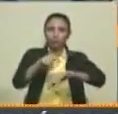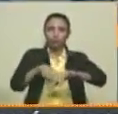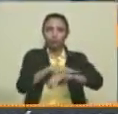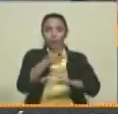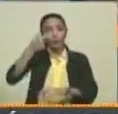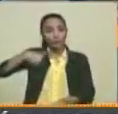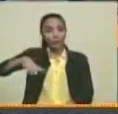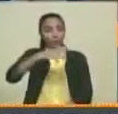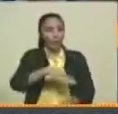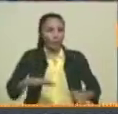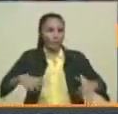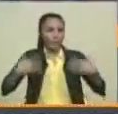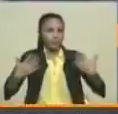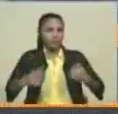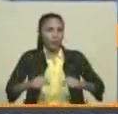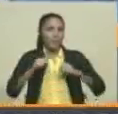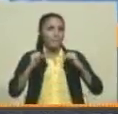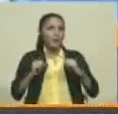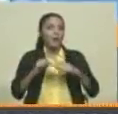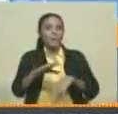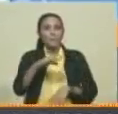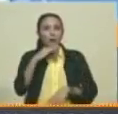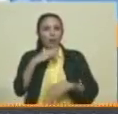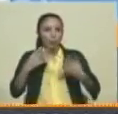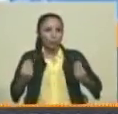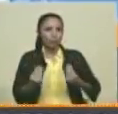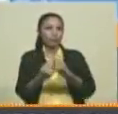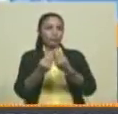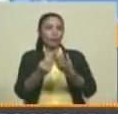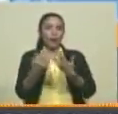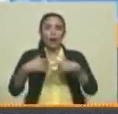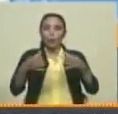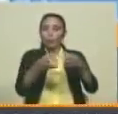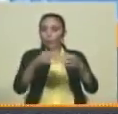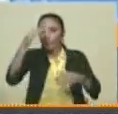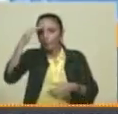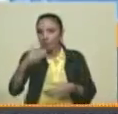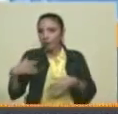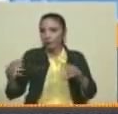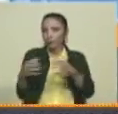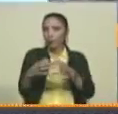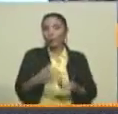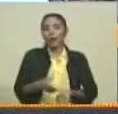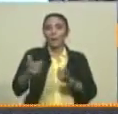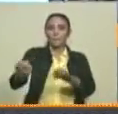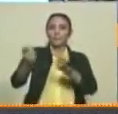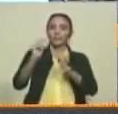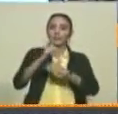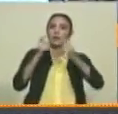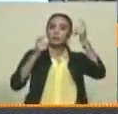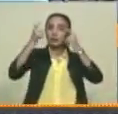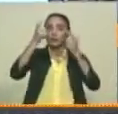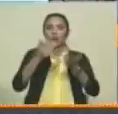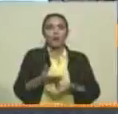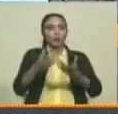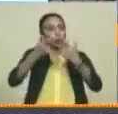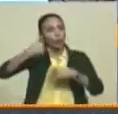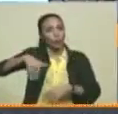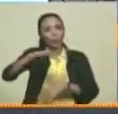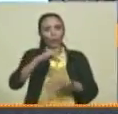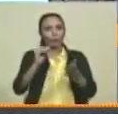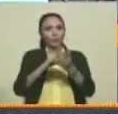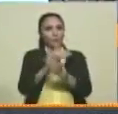en insurrección popular, junto a los militares patriotas, rescataron a Chávez, rescataron la